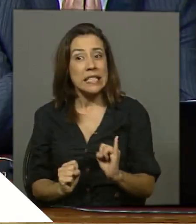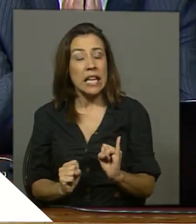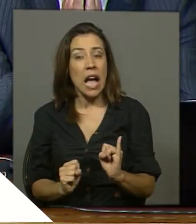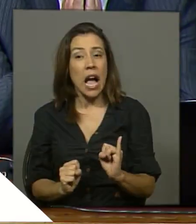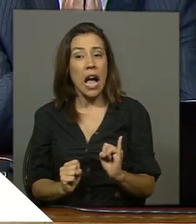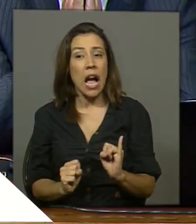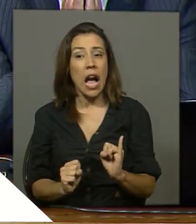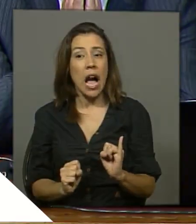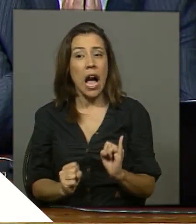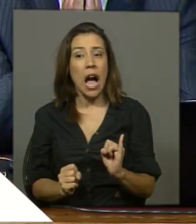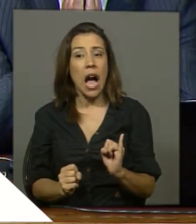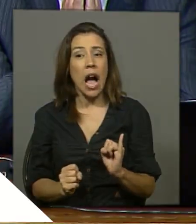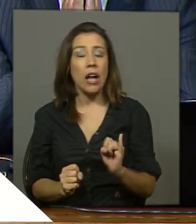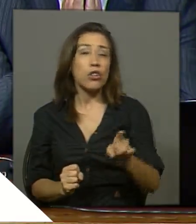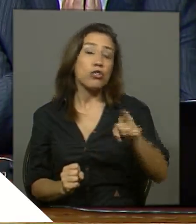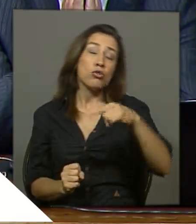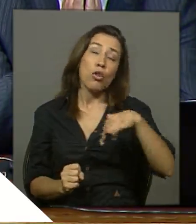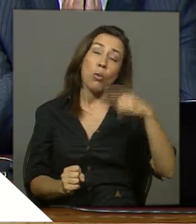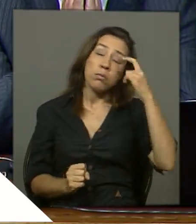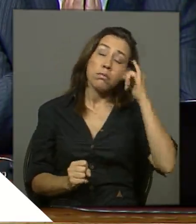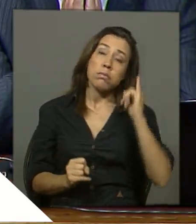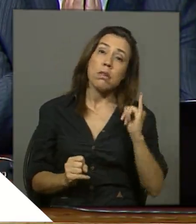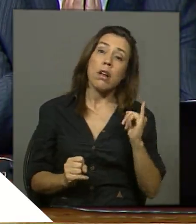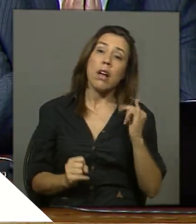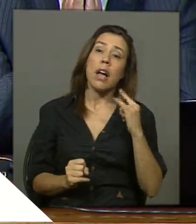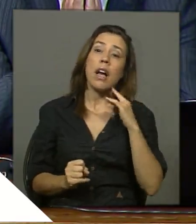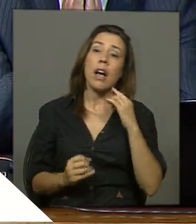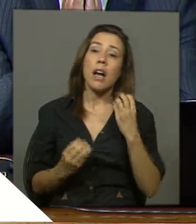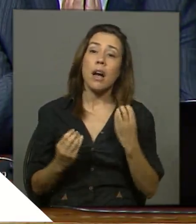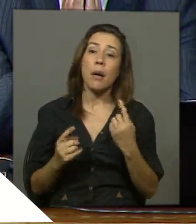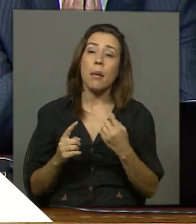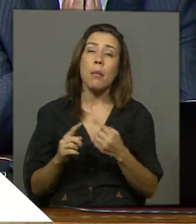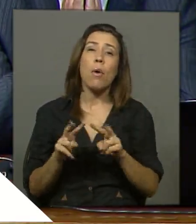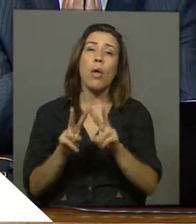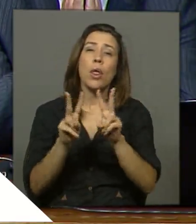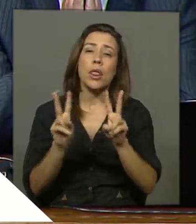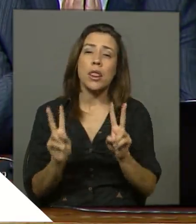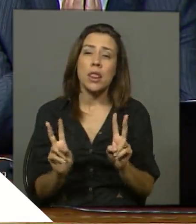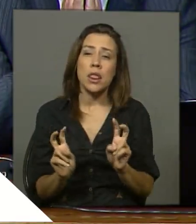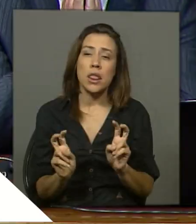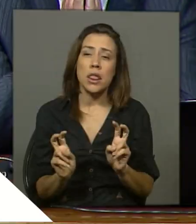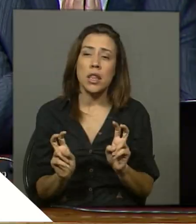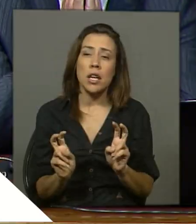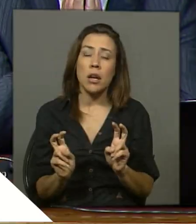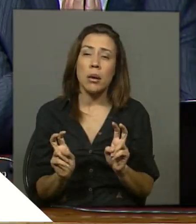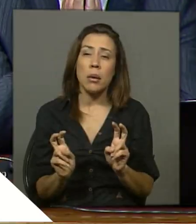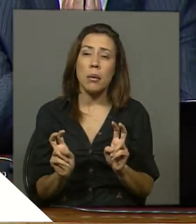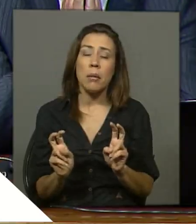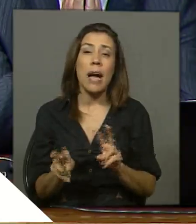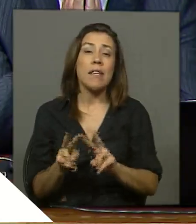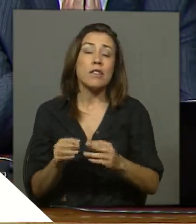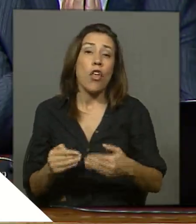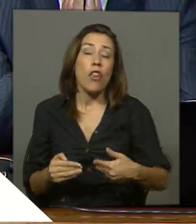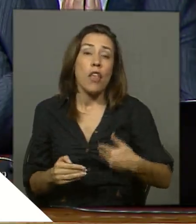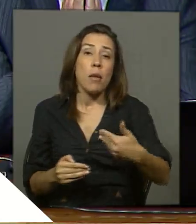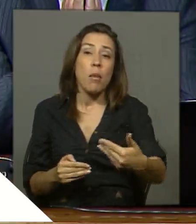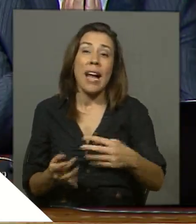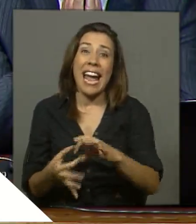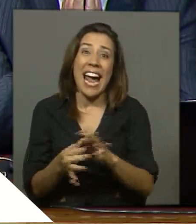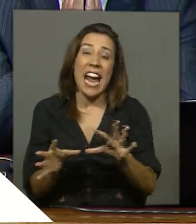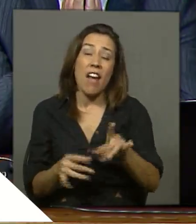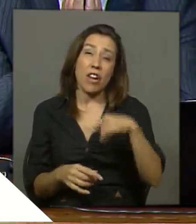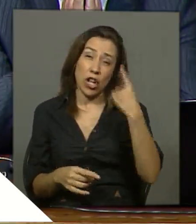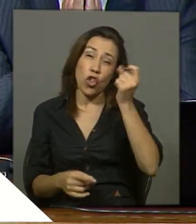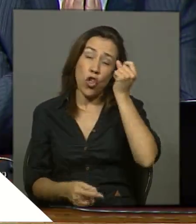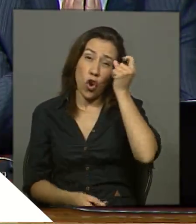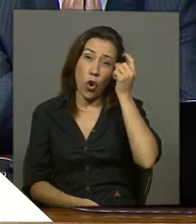una un sentido común instalado en la corporación de que por tratarse de un tema recurrencia posterior que tiene la gravedad que todos